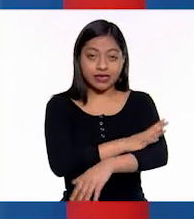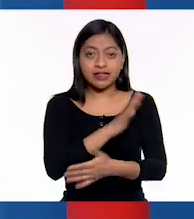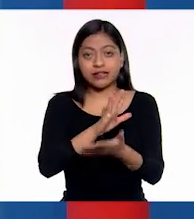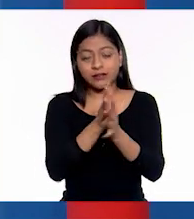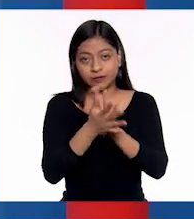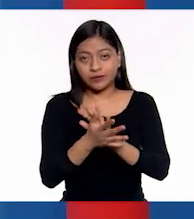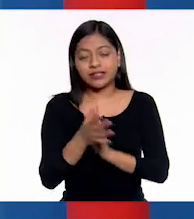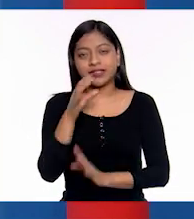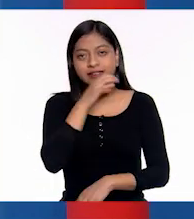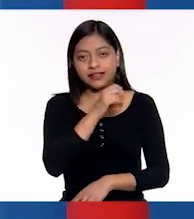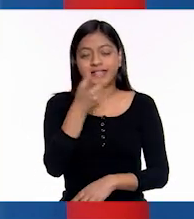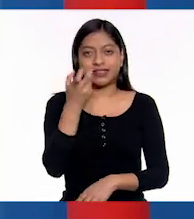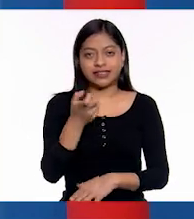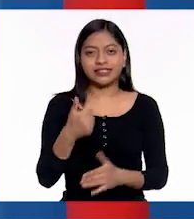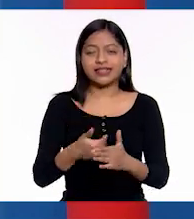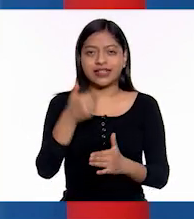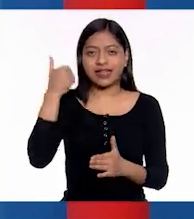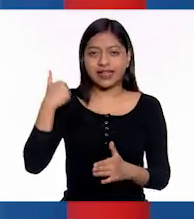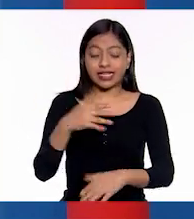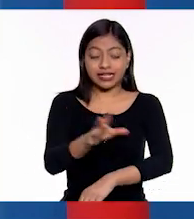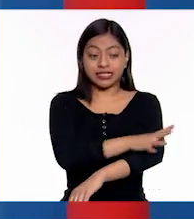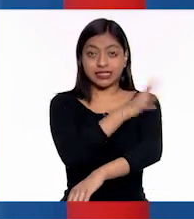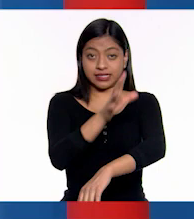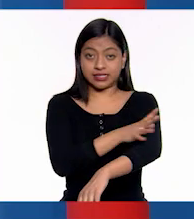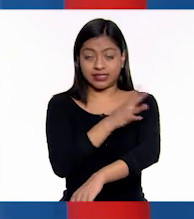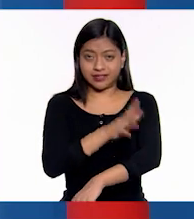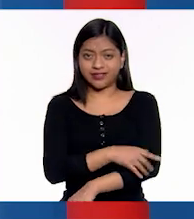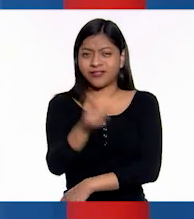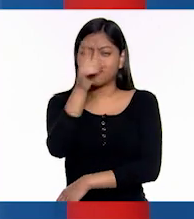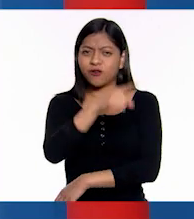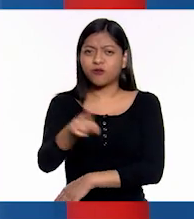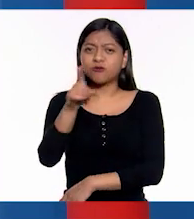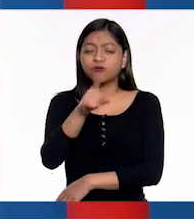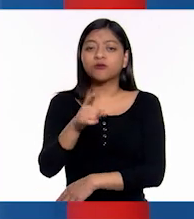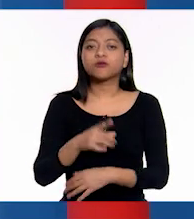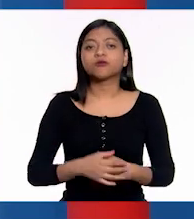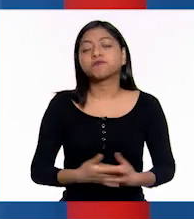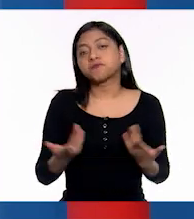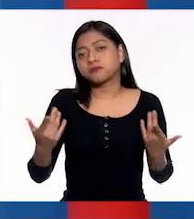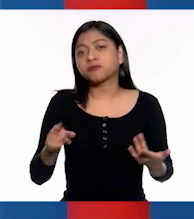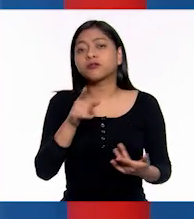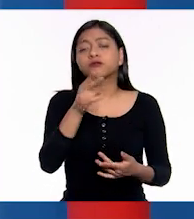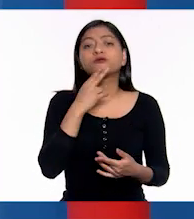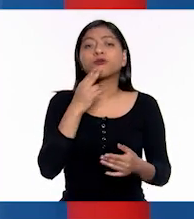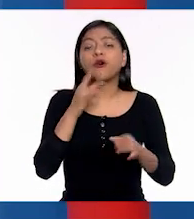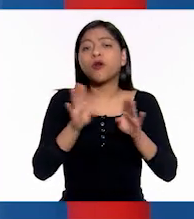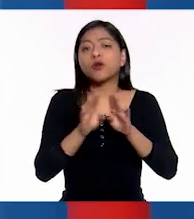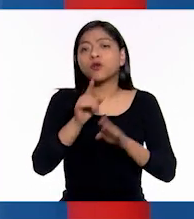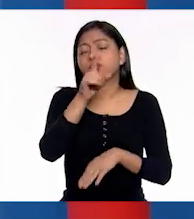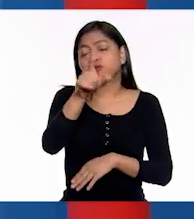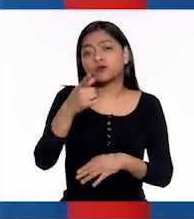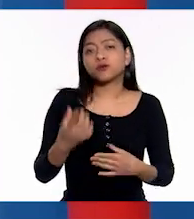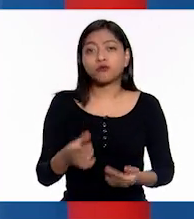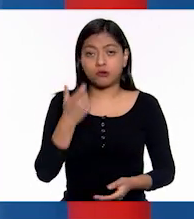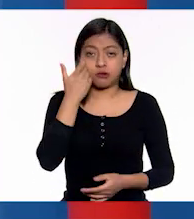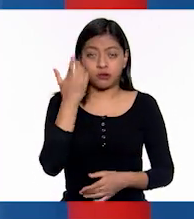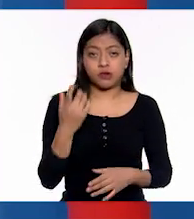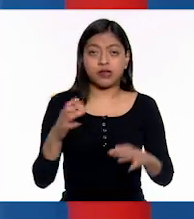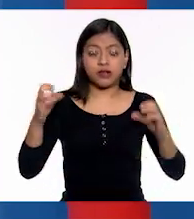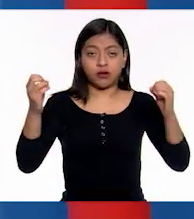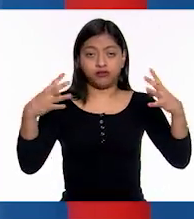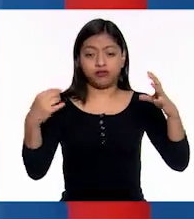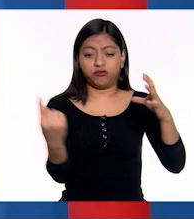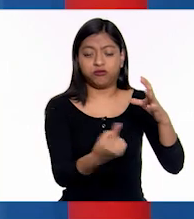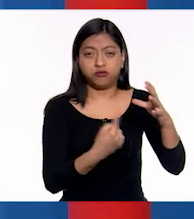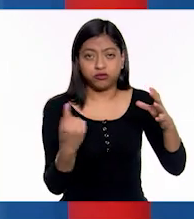Y hablando de la energía eléctrica, nosotros solo presionamos con nuestro dedito un